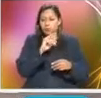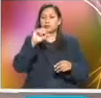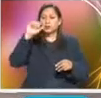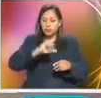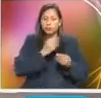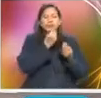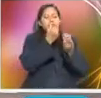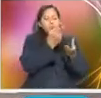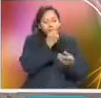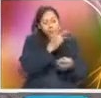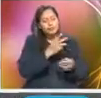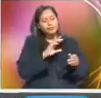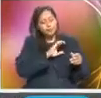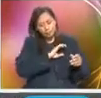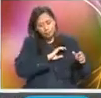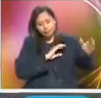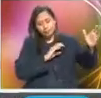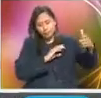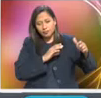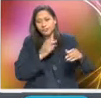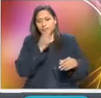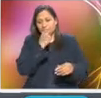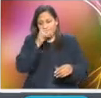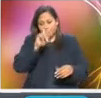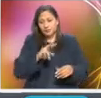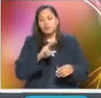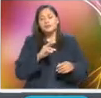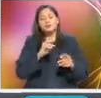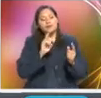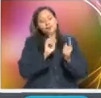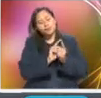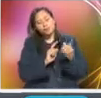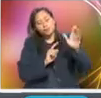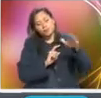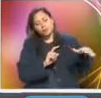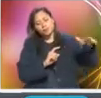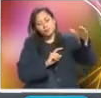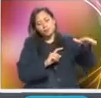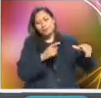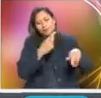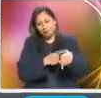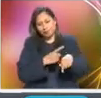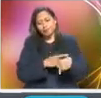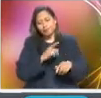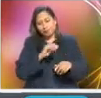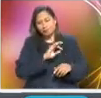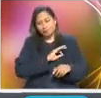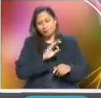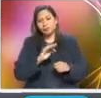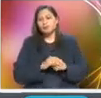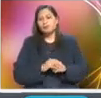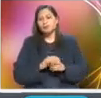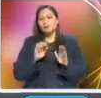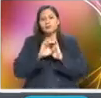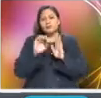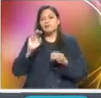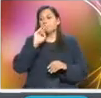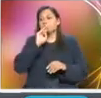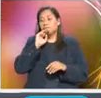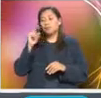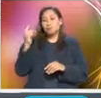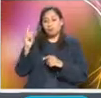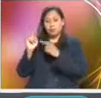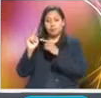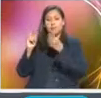en ese momento, hay que hablar con la verdad, hay que acercarnos, hay que apapachar a estos enfermos, En ¿no? el caso, por ejemplo, de una madre que